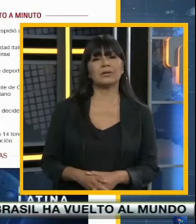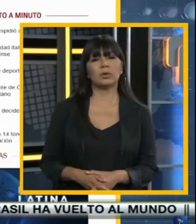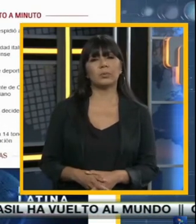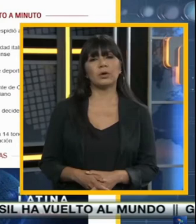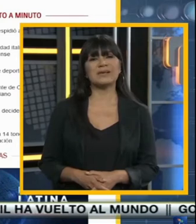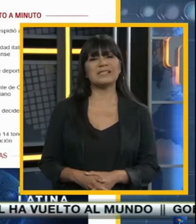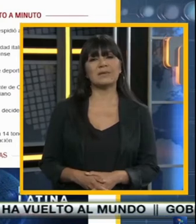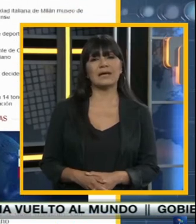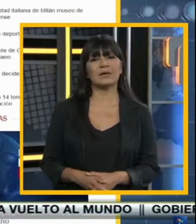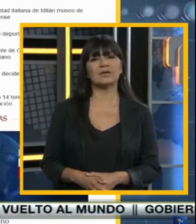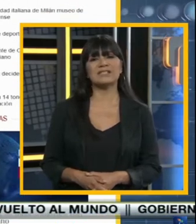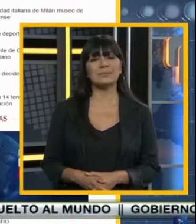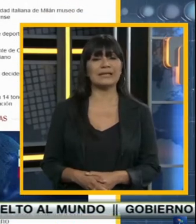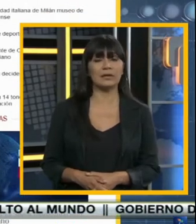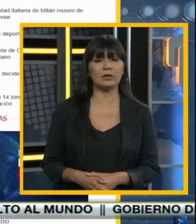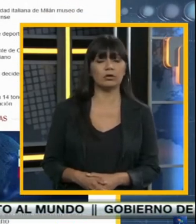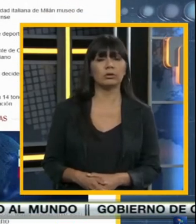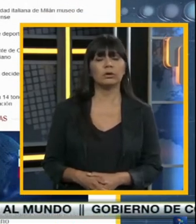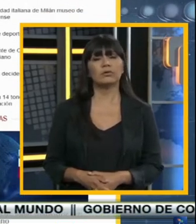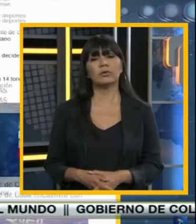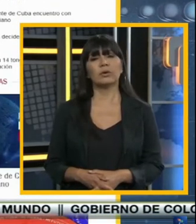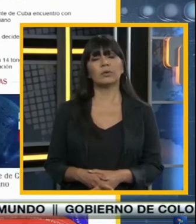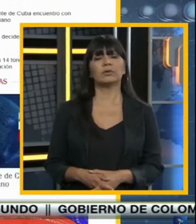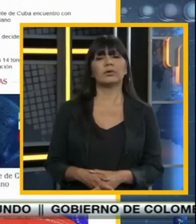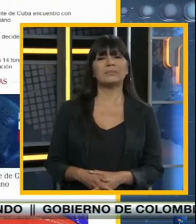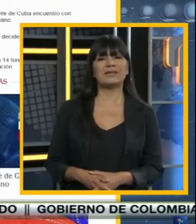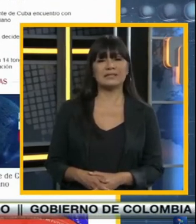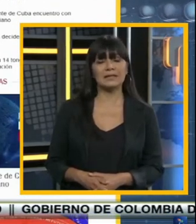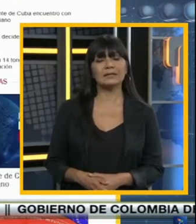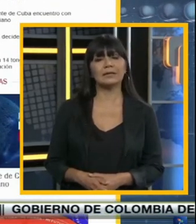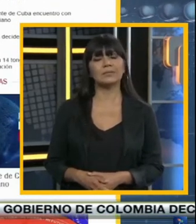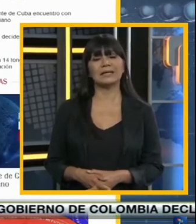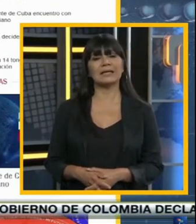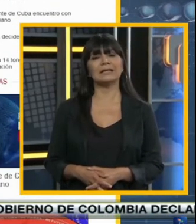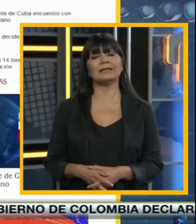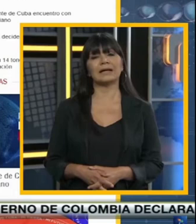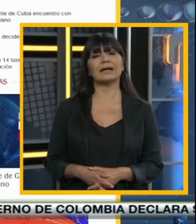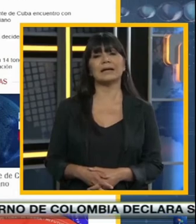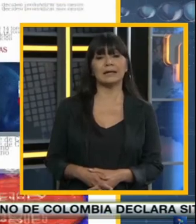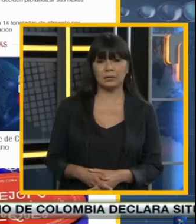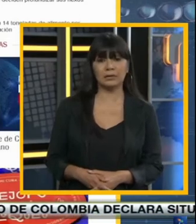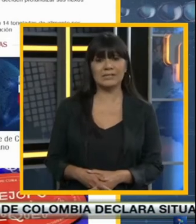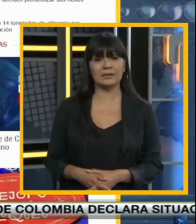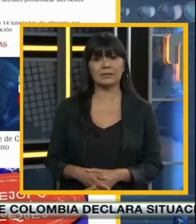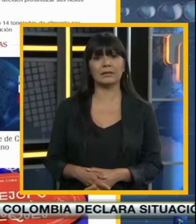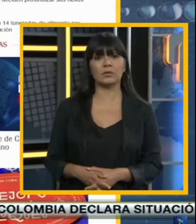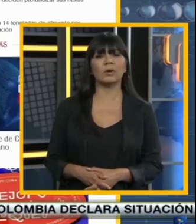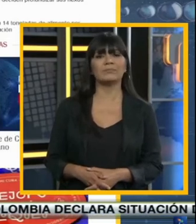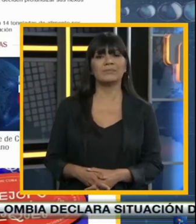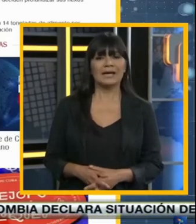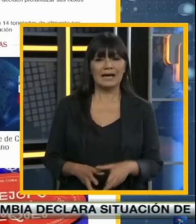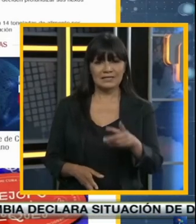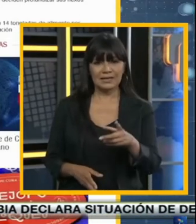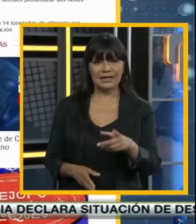del Parlamento Europeo, Massimiliano Smeriglio. Fue en un encuentro con el presidente Miguel Díaz-Canel, con el presidente de